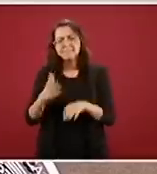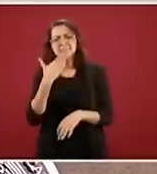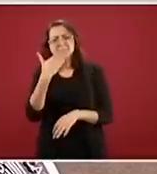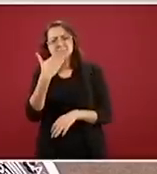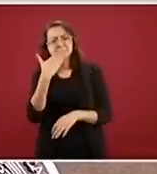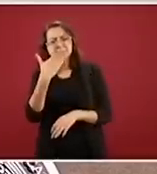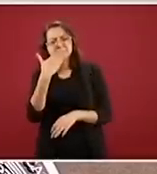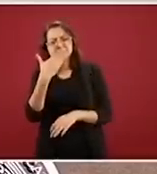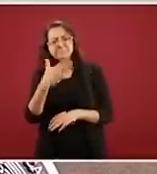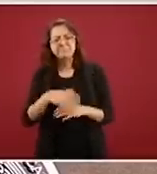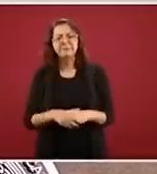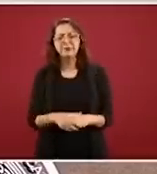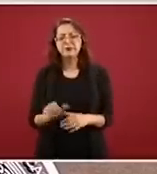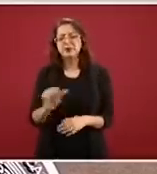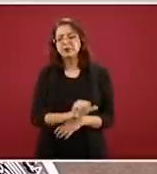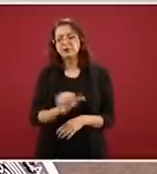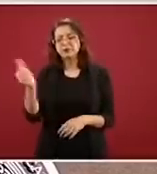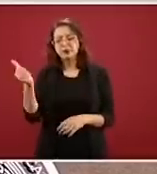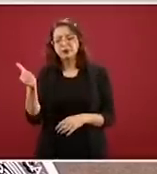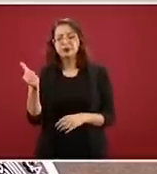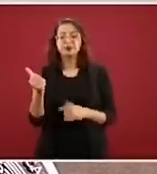Hay otros casos